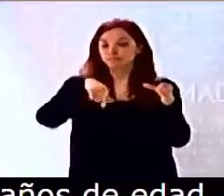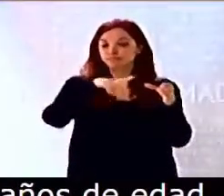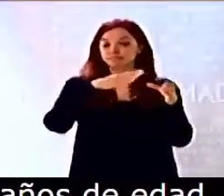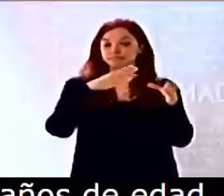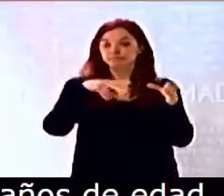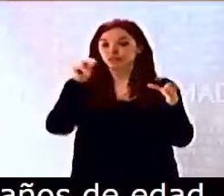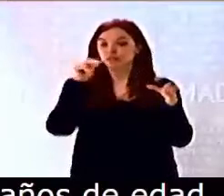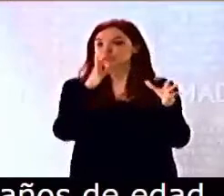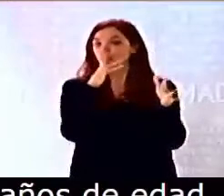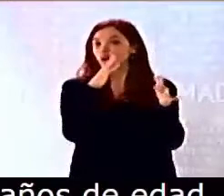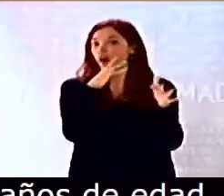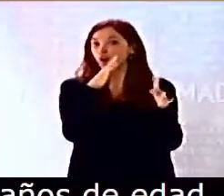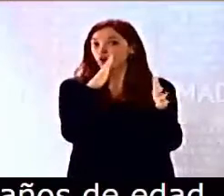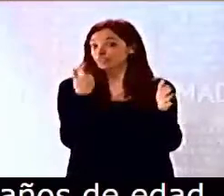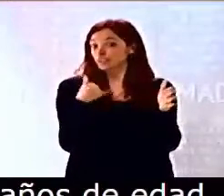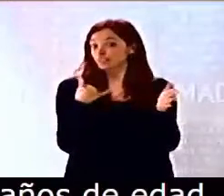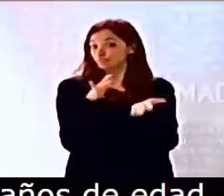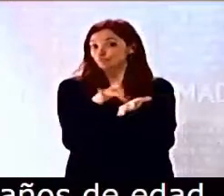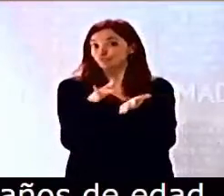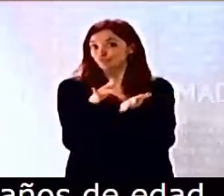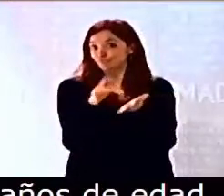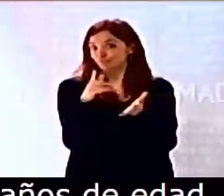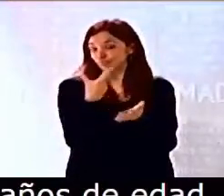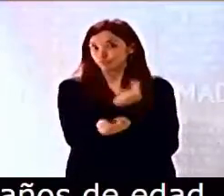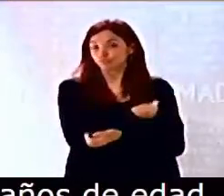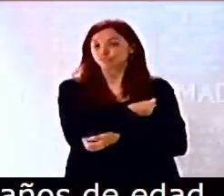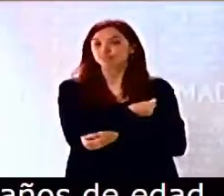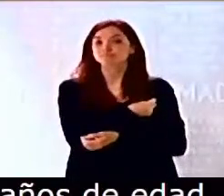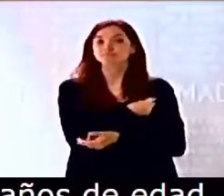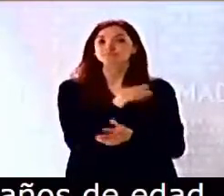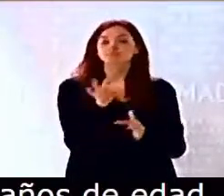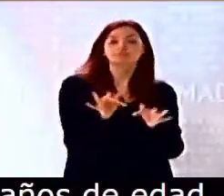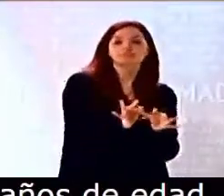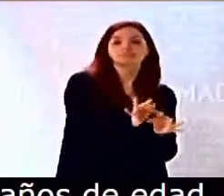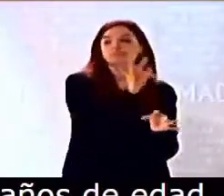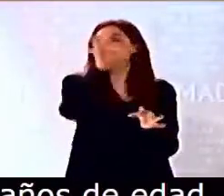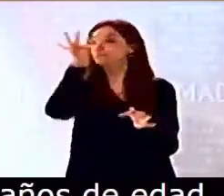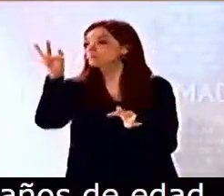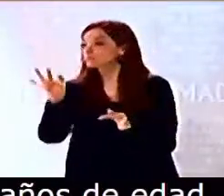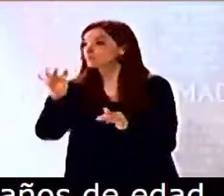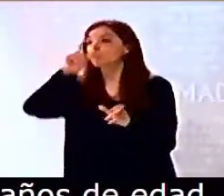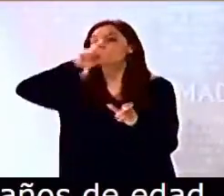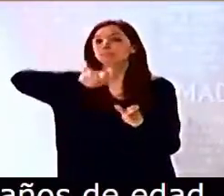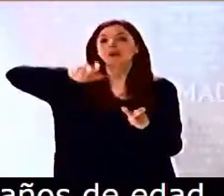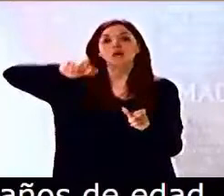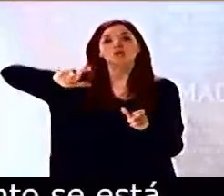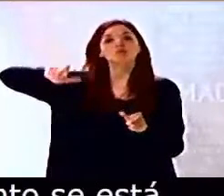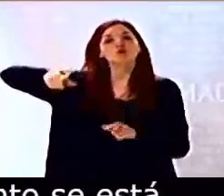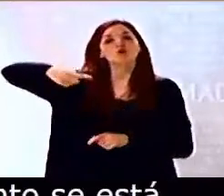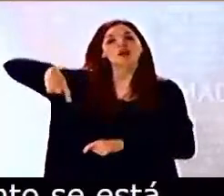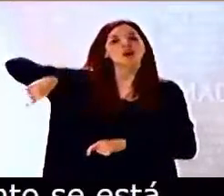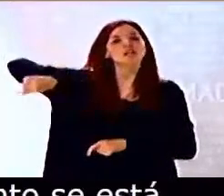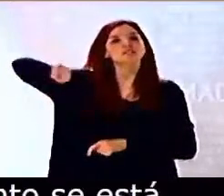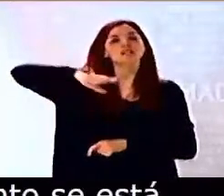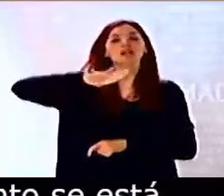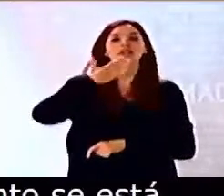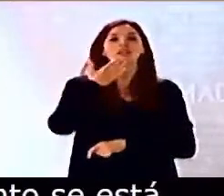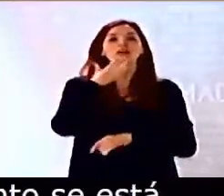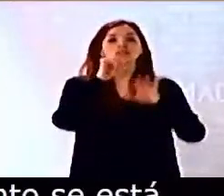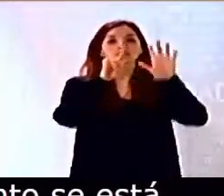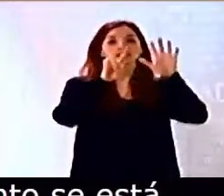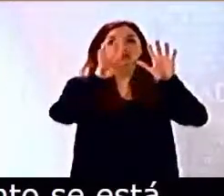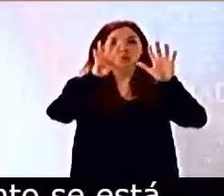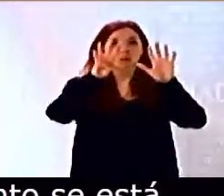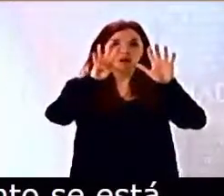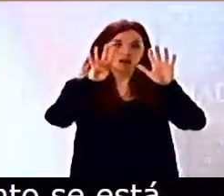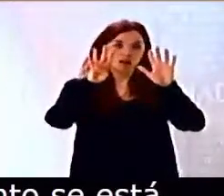que en este momento se está vacunando, se vacunarán las personas de 69